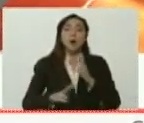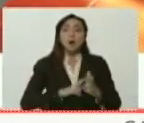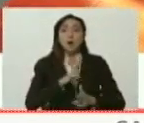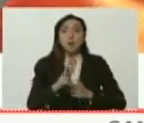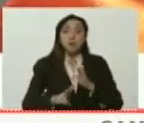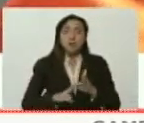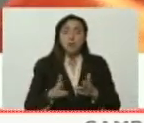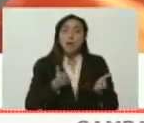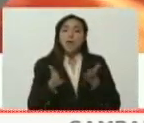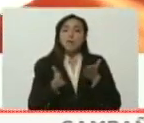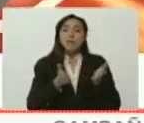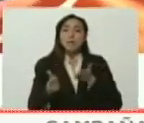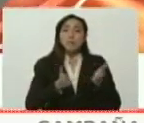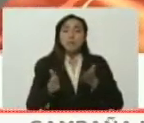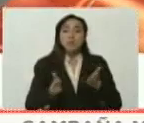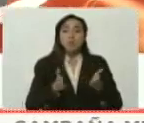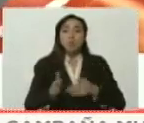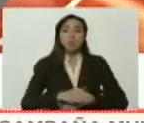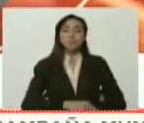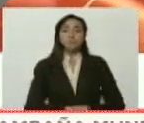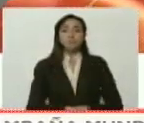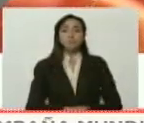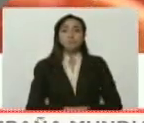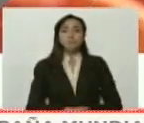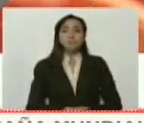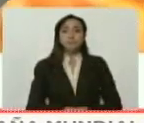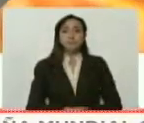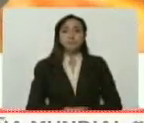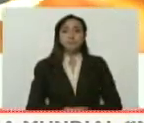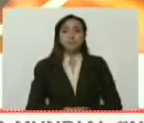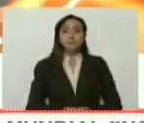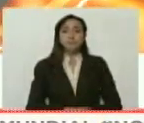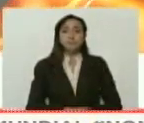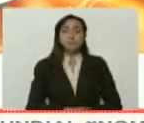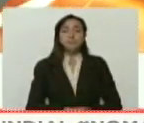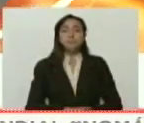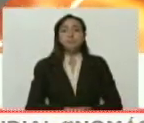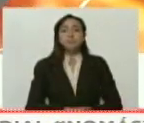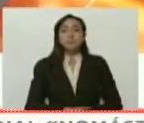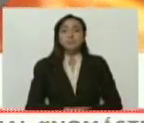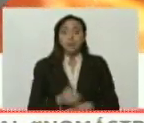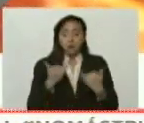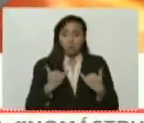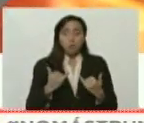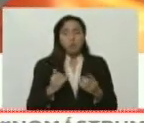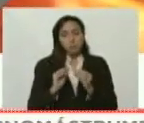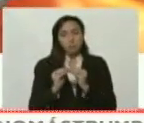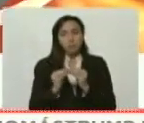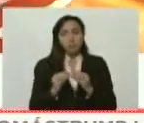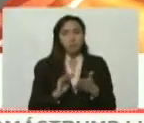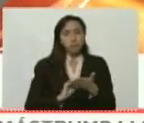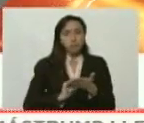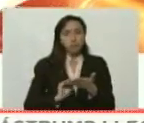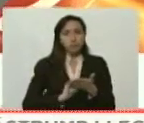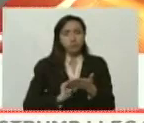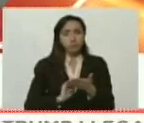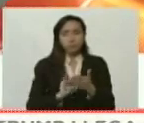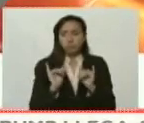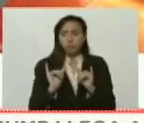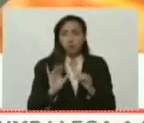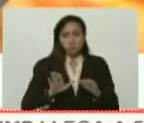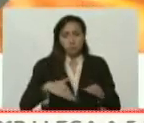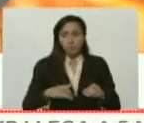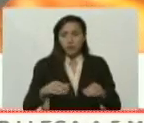servicio de los Cortijos. Entonces, estamos ahorita en las tareas y maniobras para empalmar el cable